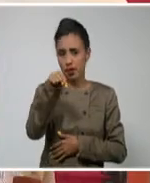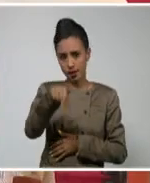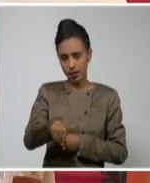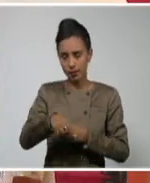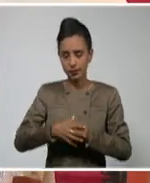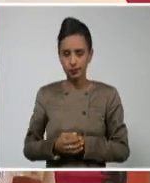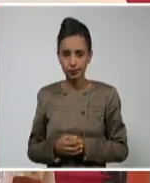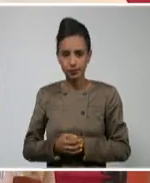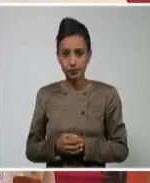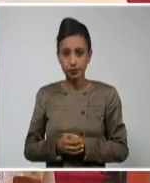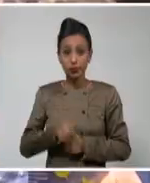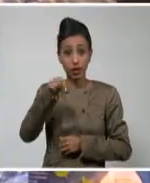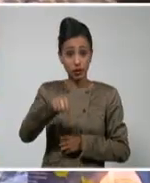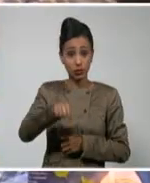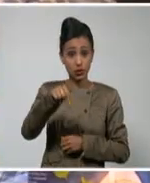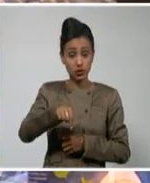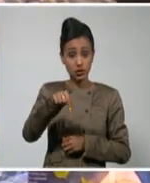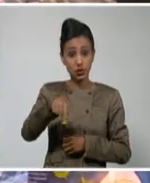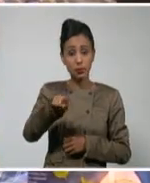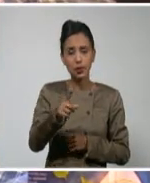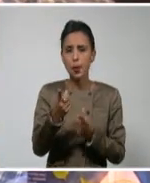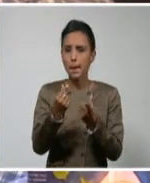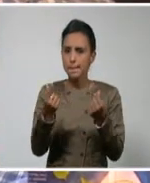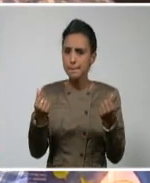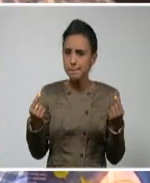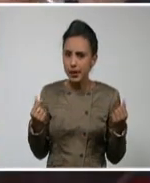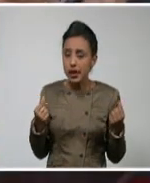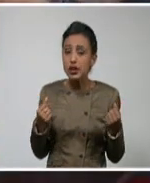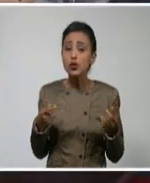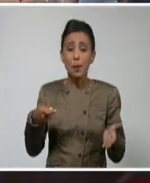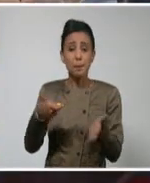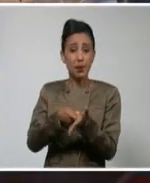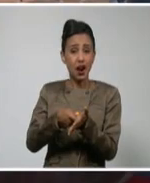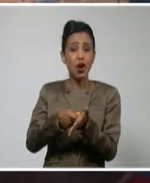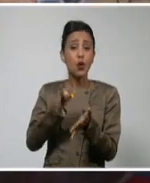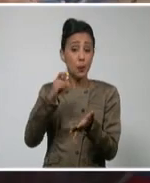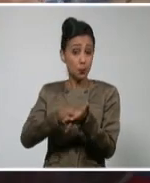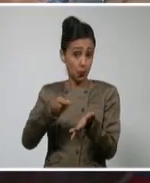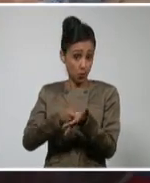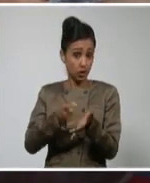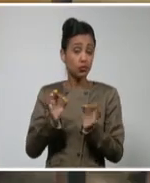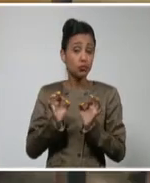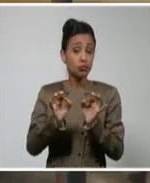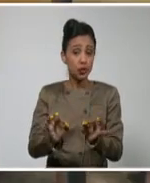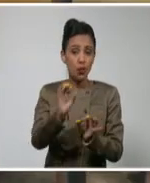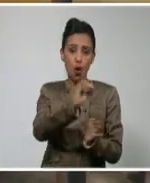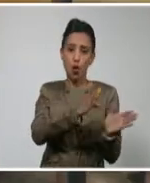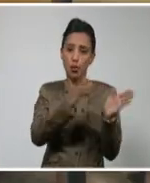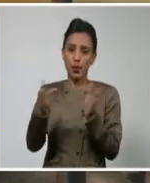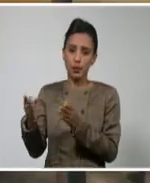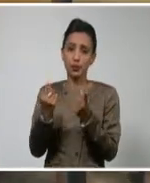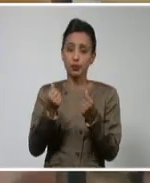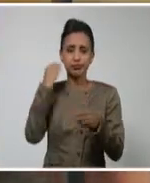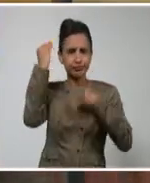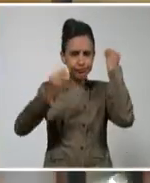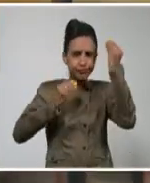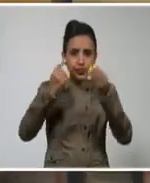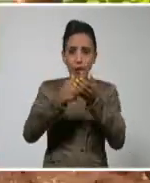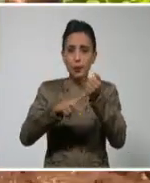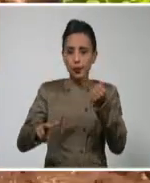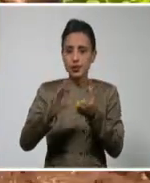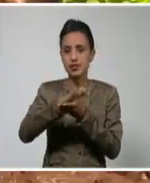La actualización sobre las tarifas, precios y tributos para el sector agropecuario en el ordenamiento monetario es analizado en la provincia